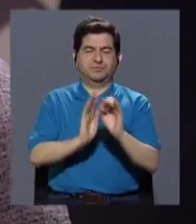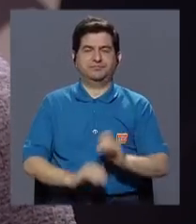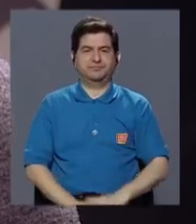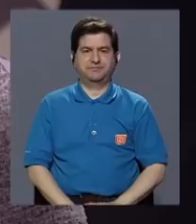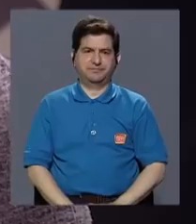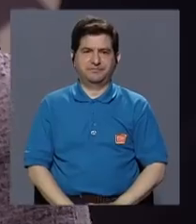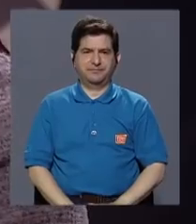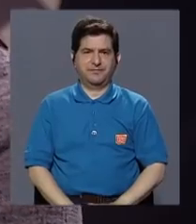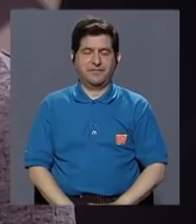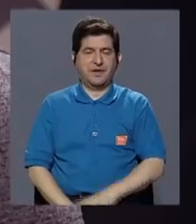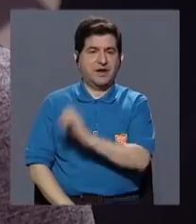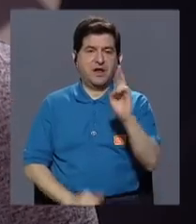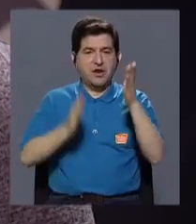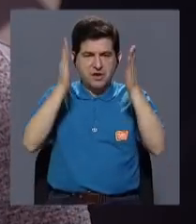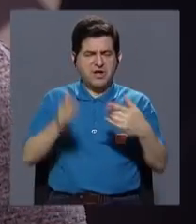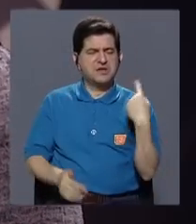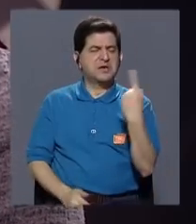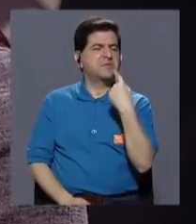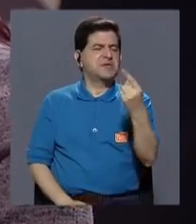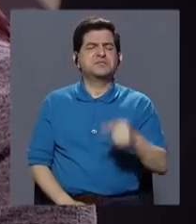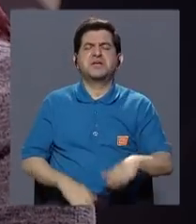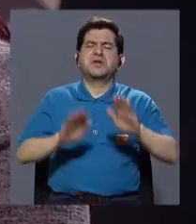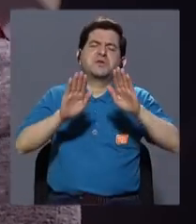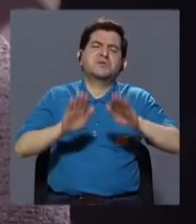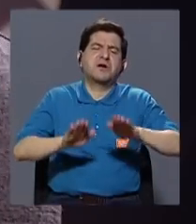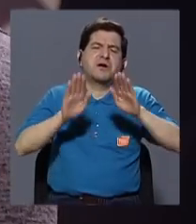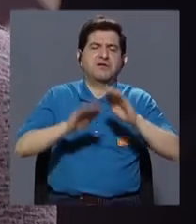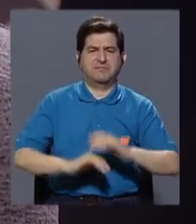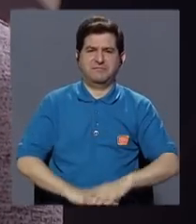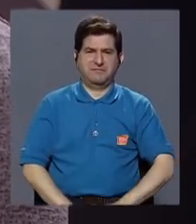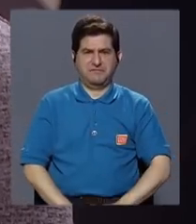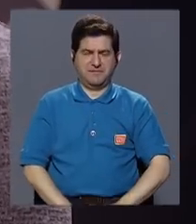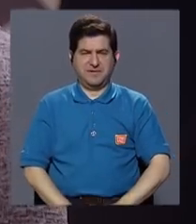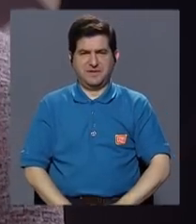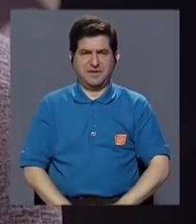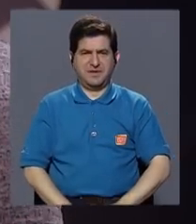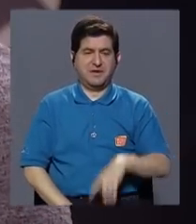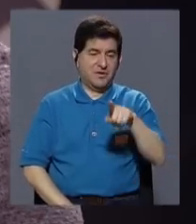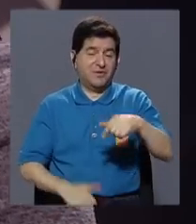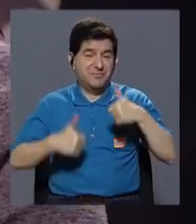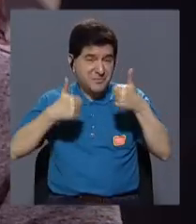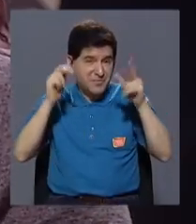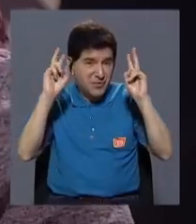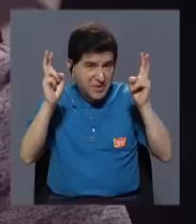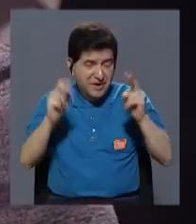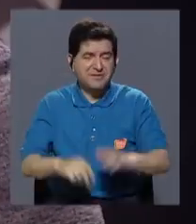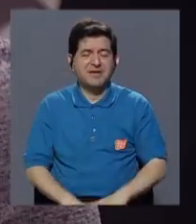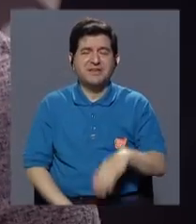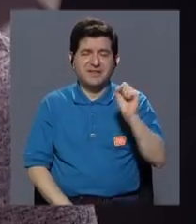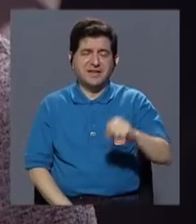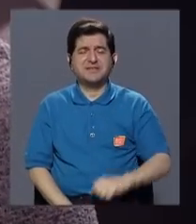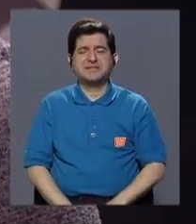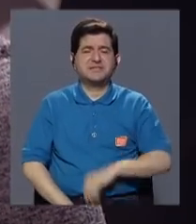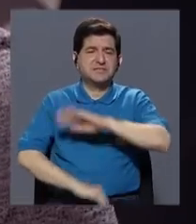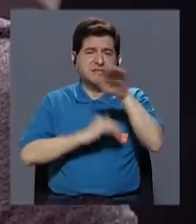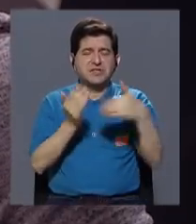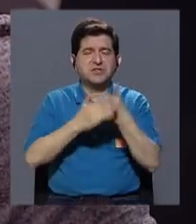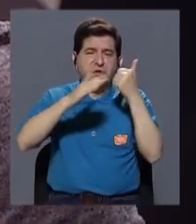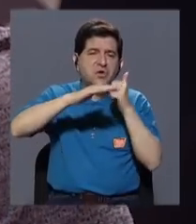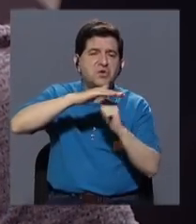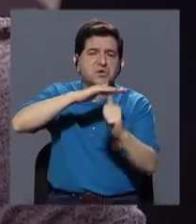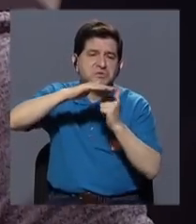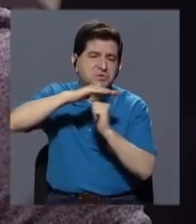parte de su identidad del tico siempre se le ha dicho que es muy suave que es muy puro muy pura vida de guardar toda la cama y